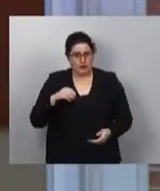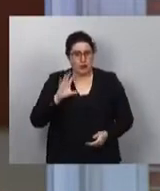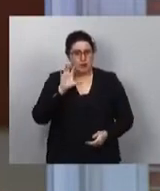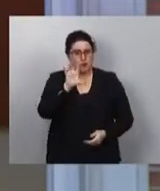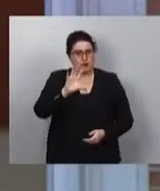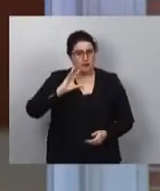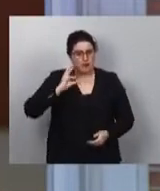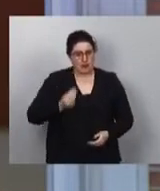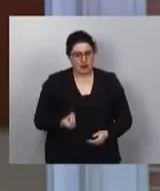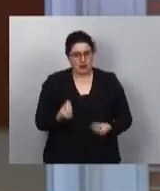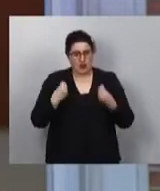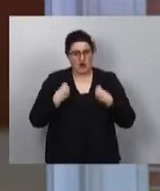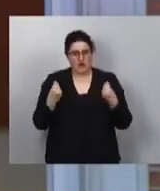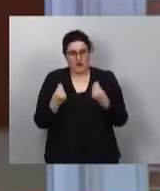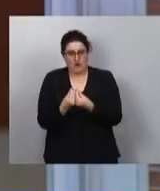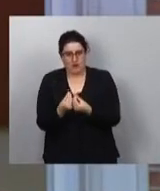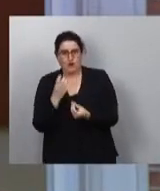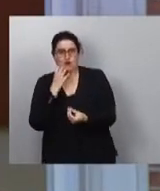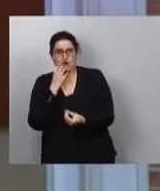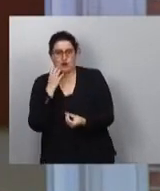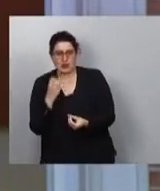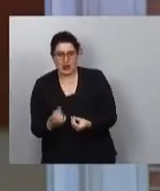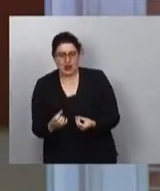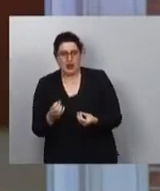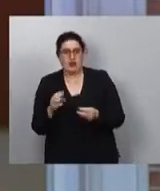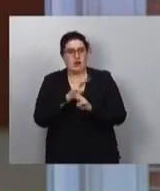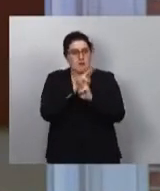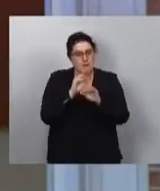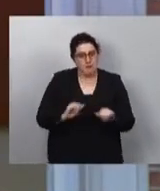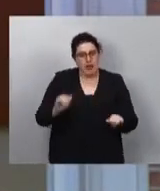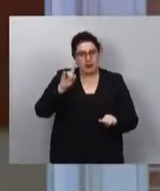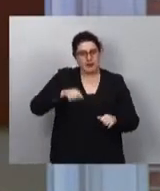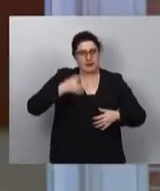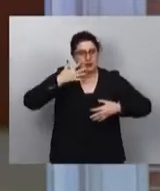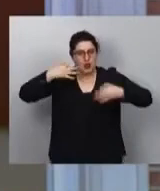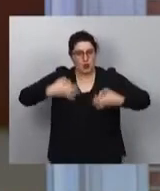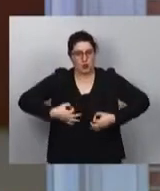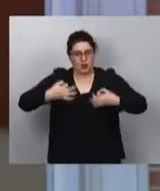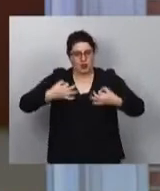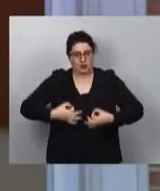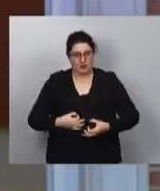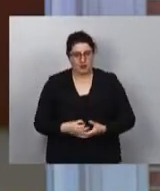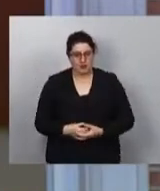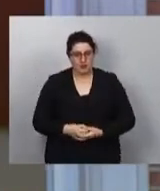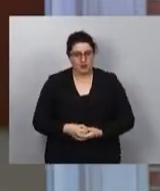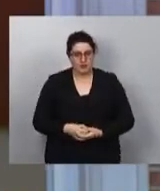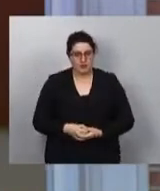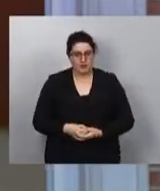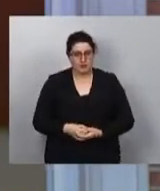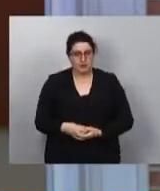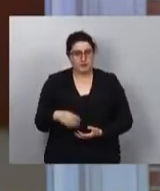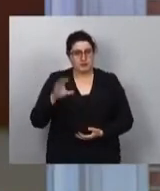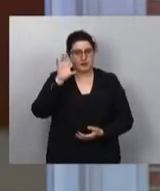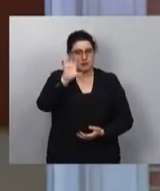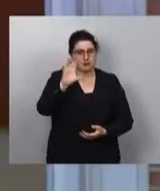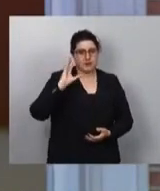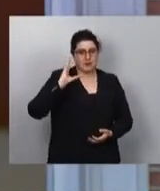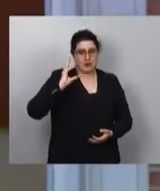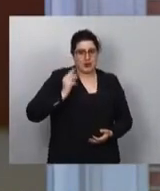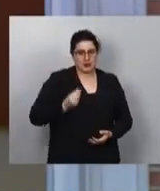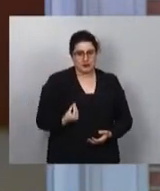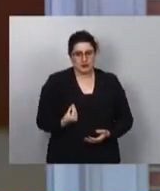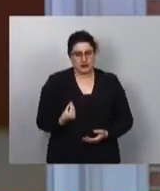Ela y y sus familias no han podido recibir este dinero porque nos dice el gobierno que no que no hay dinero en los presupuestos pero sí lo hay